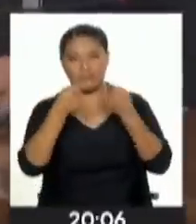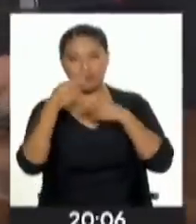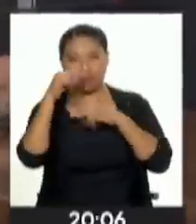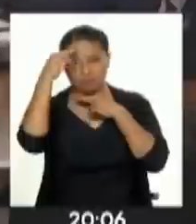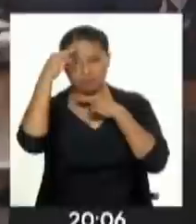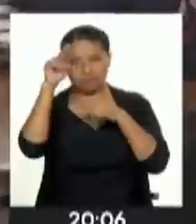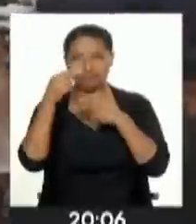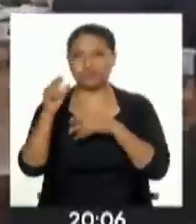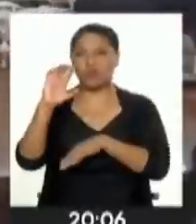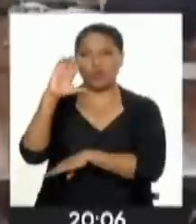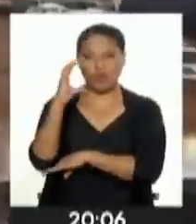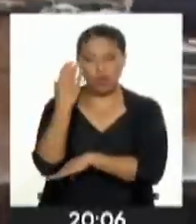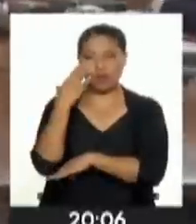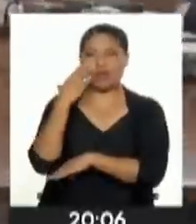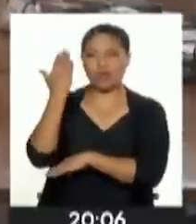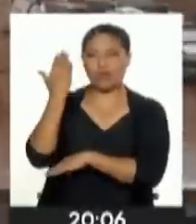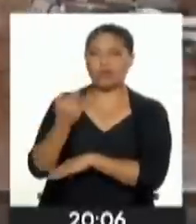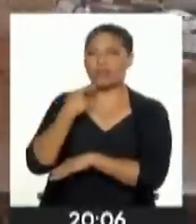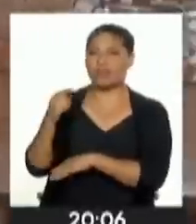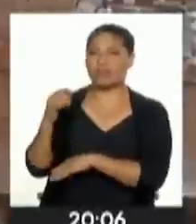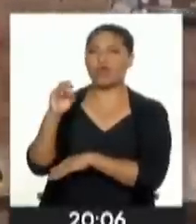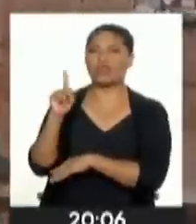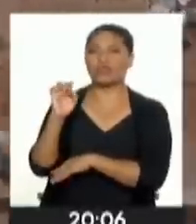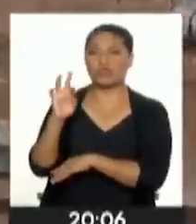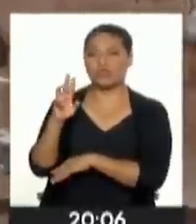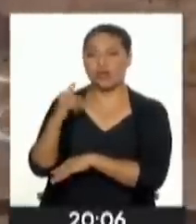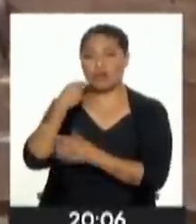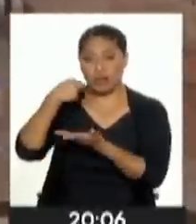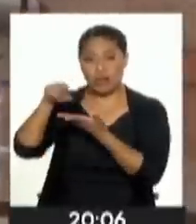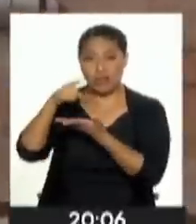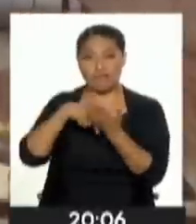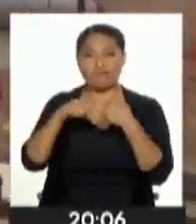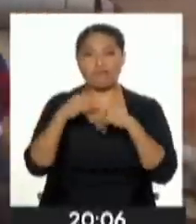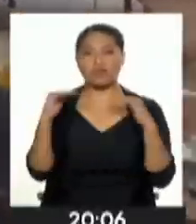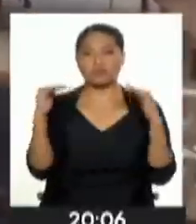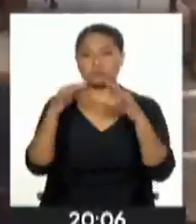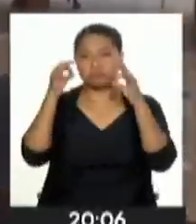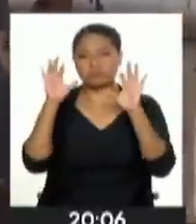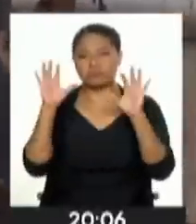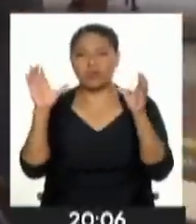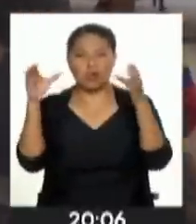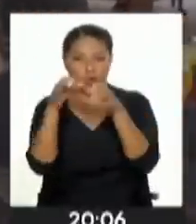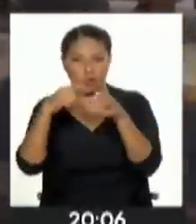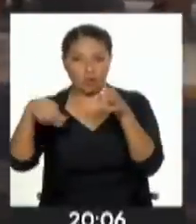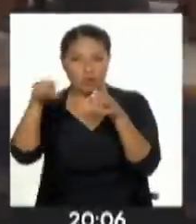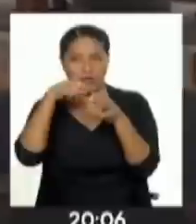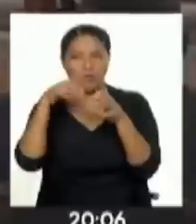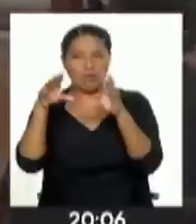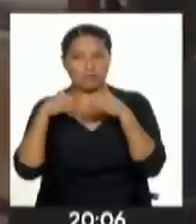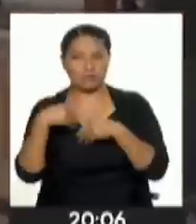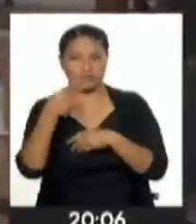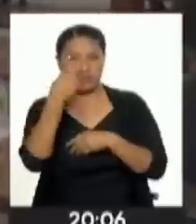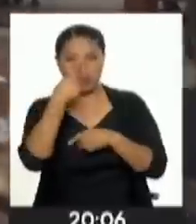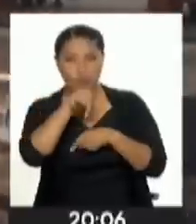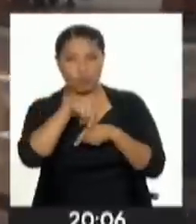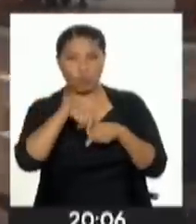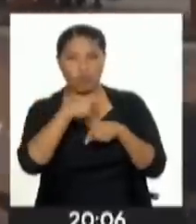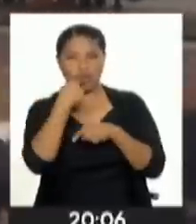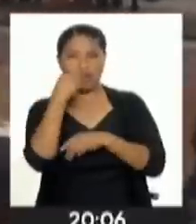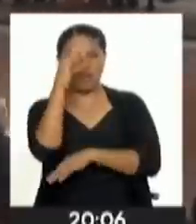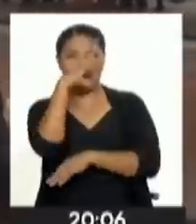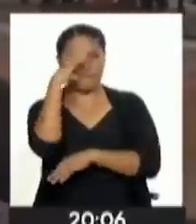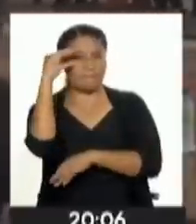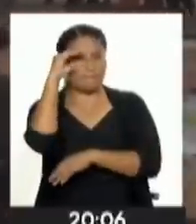prensa colombianos, Otárola Peñaranda destacó la decisión del Parlamento peruano que confirmó a Petro el título